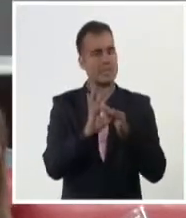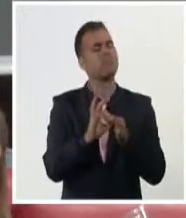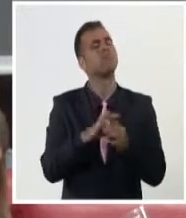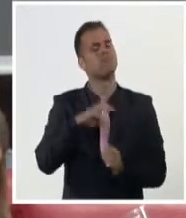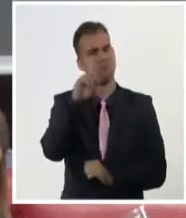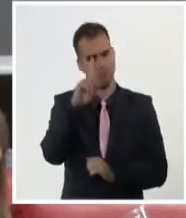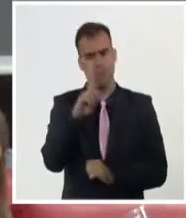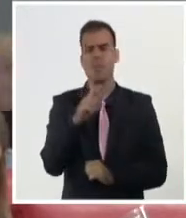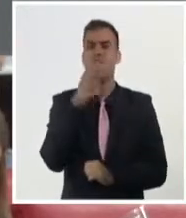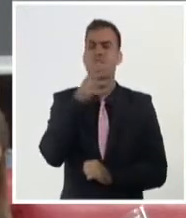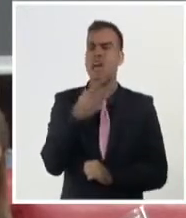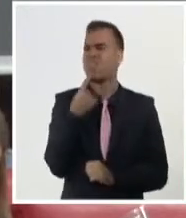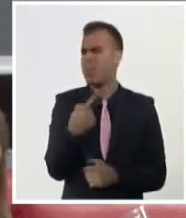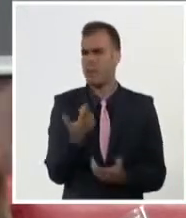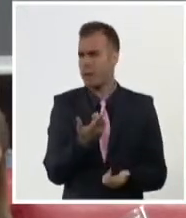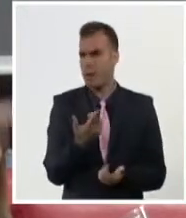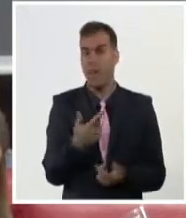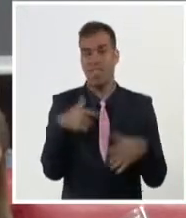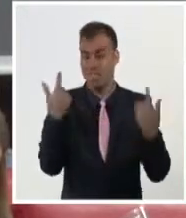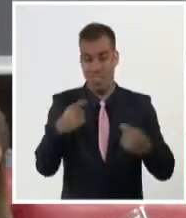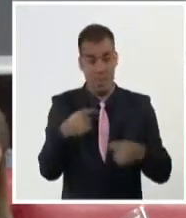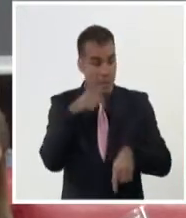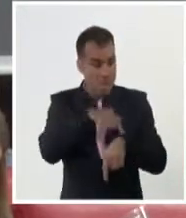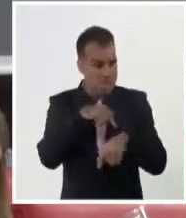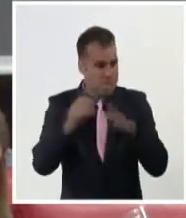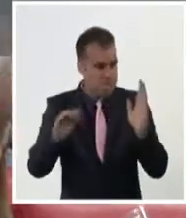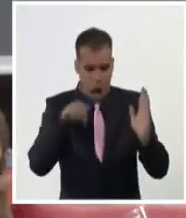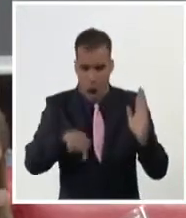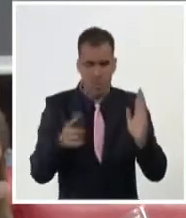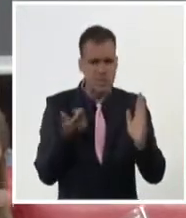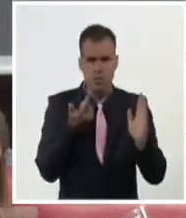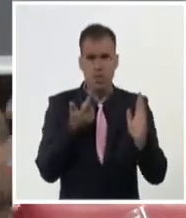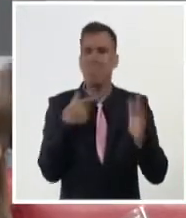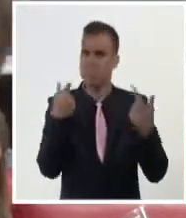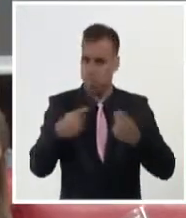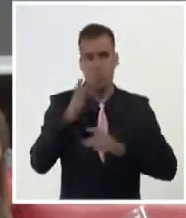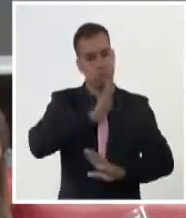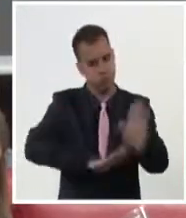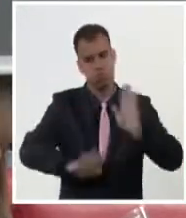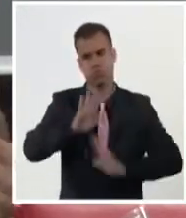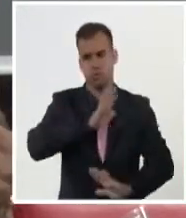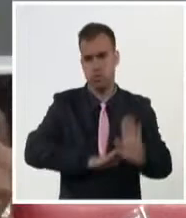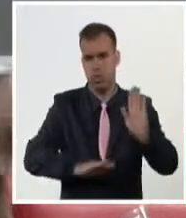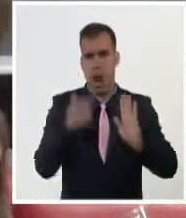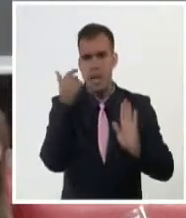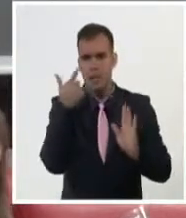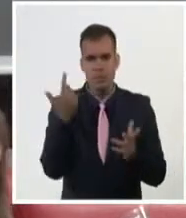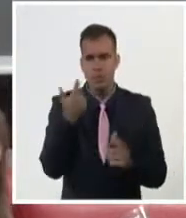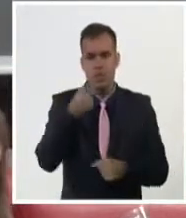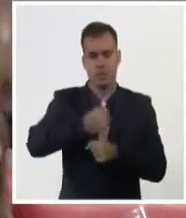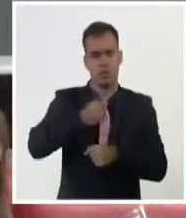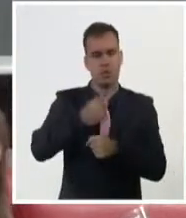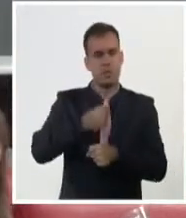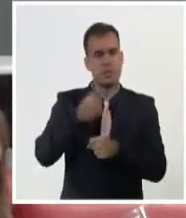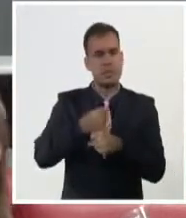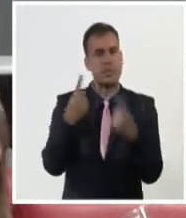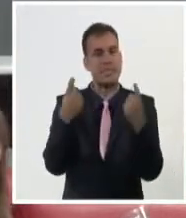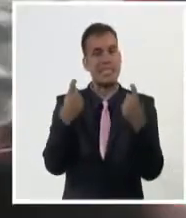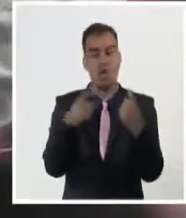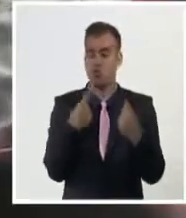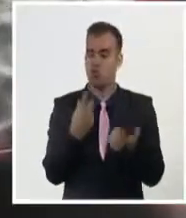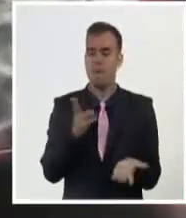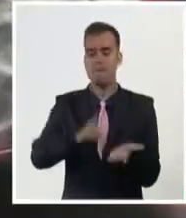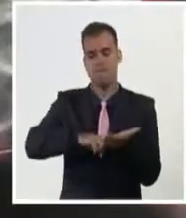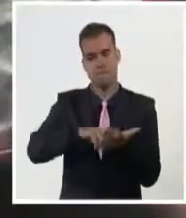del momento histórico. Nosotros tenemos el deber, además, de contextualizar la misión que tiene hoy ser un militante del